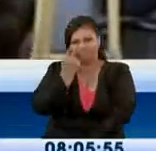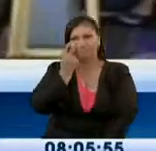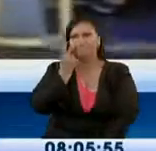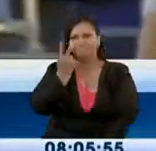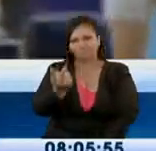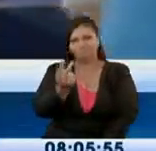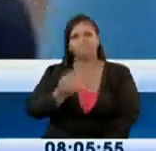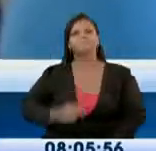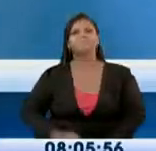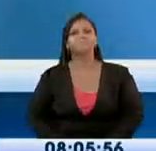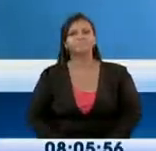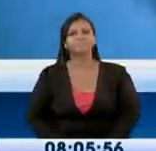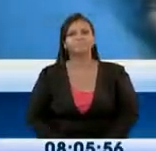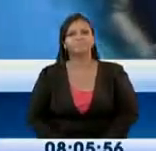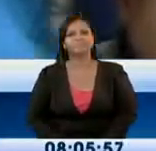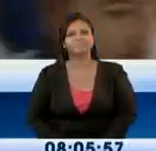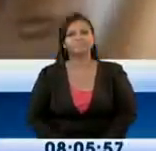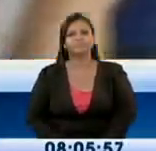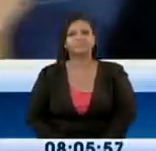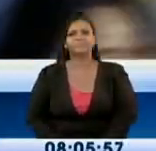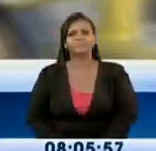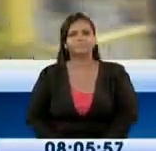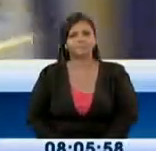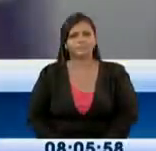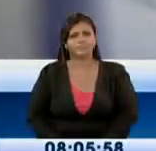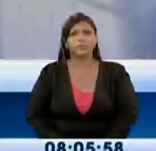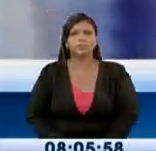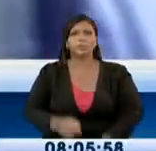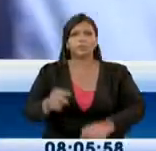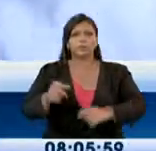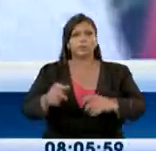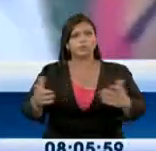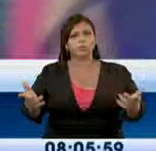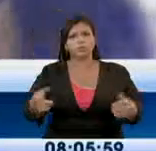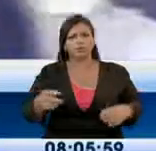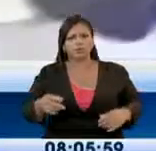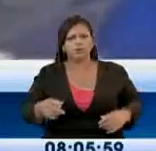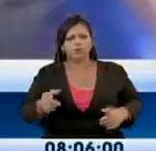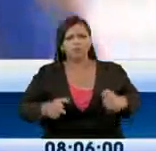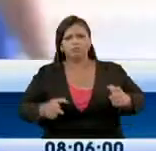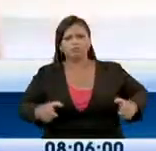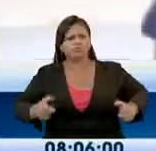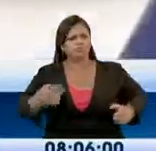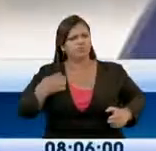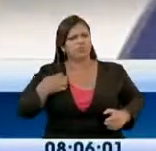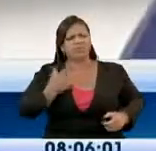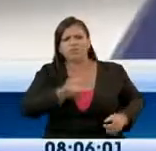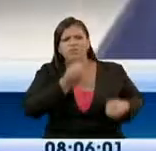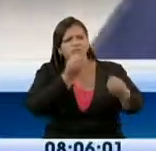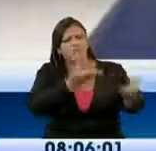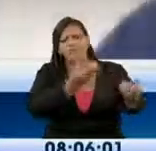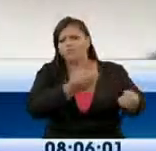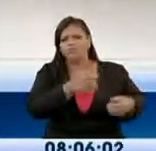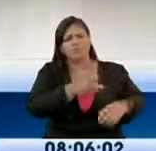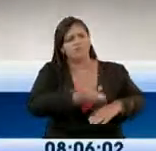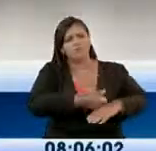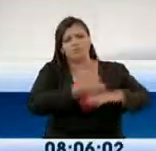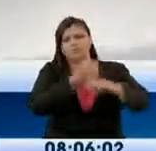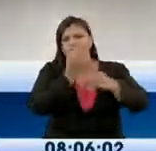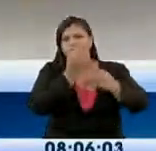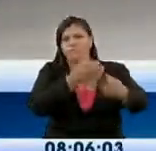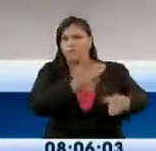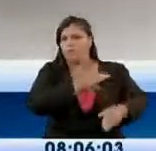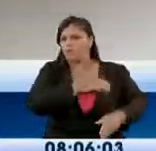veces los mismos usuarios se quejan ante las autoridades y los atrapan, pero igual los aflojan después. Muchas gracias.